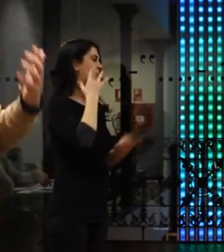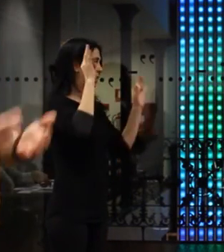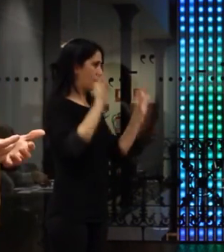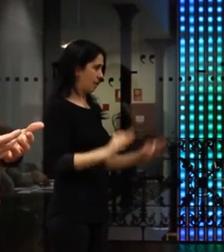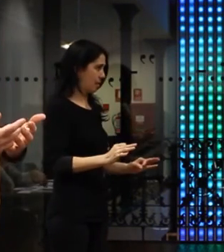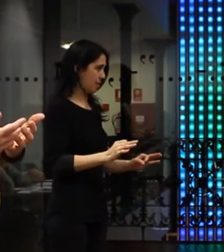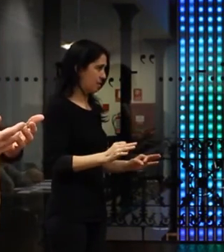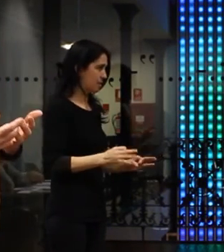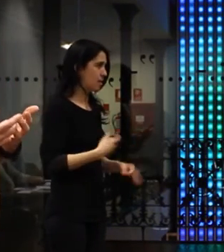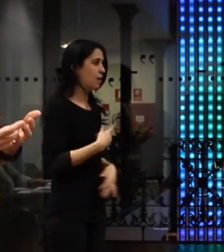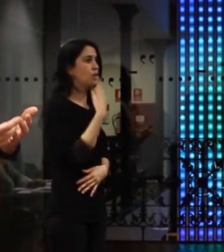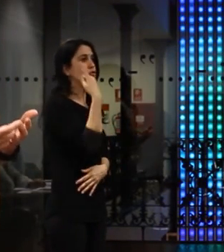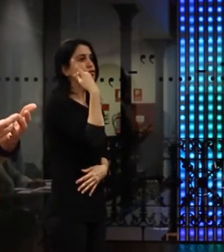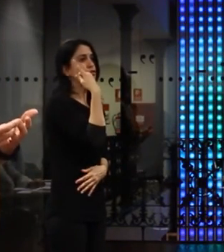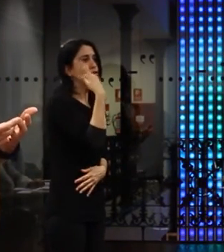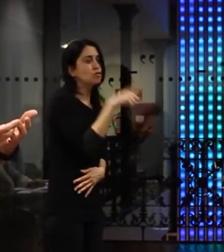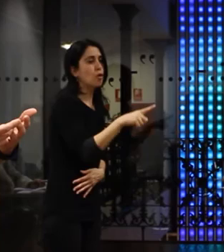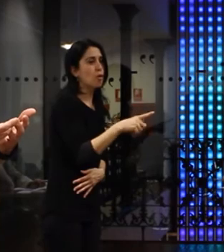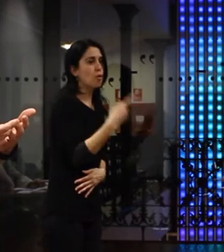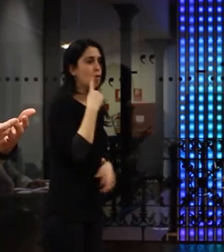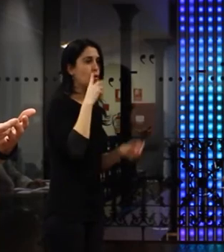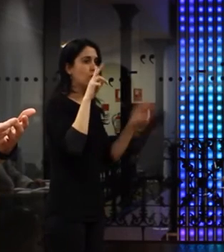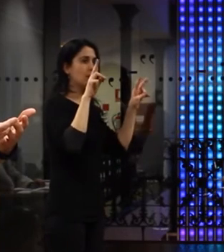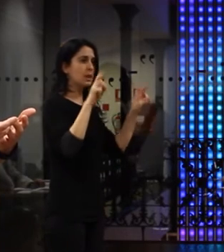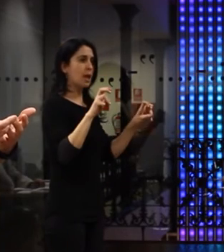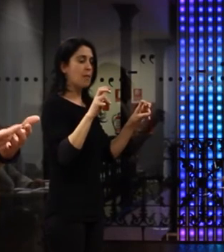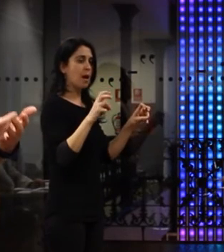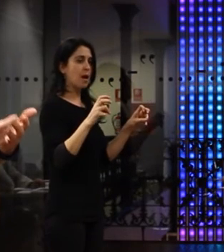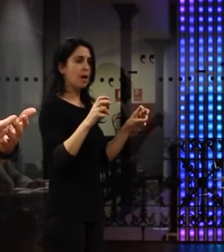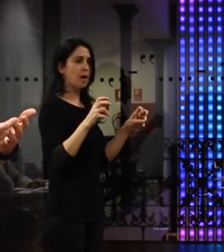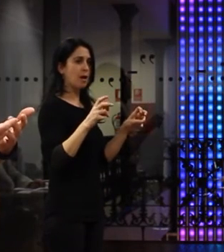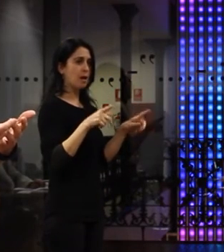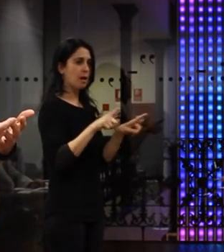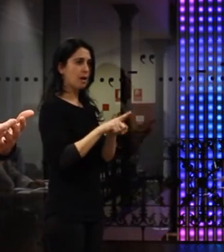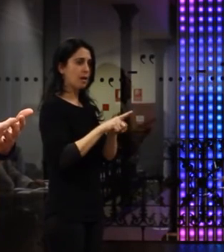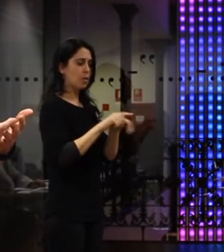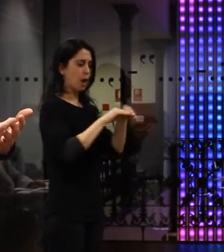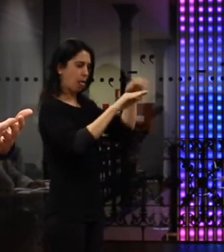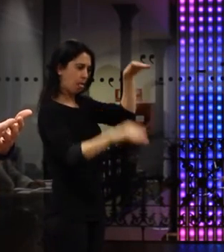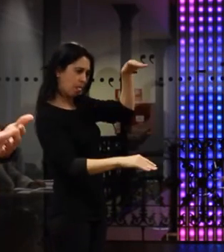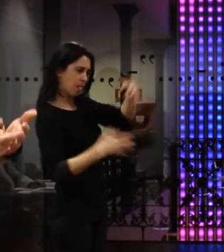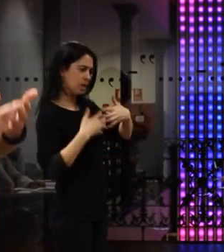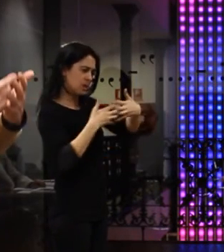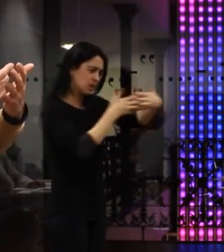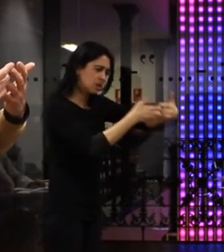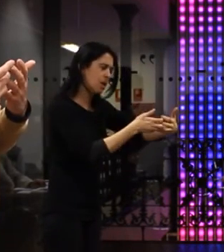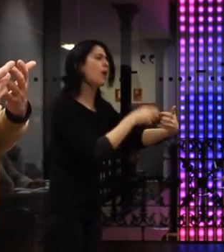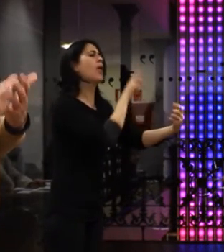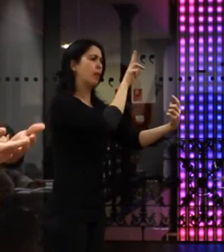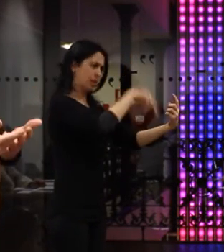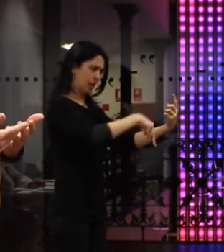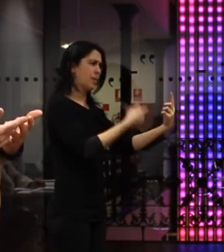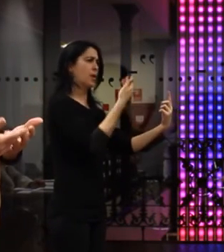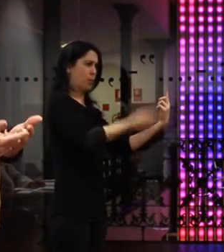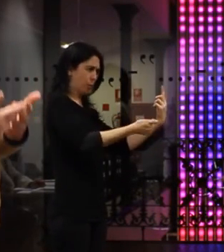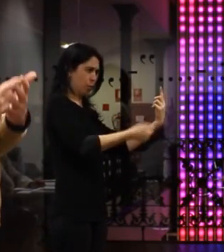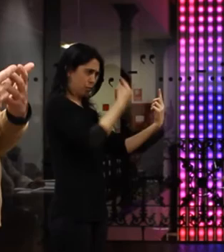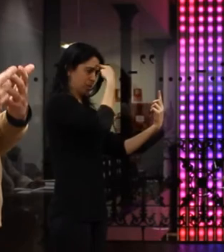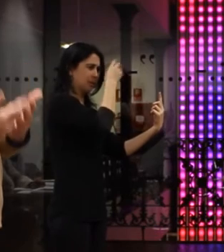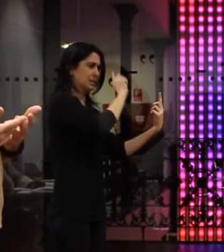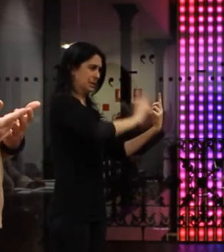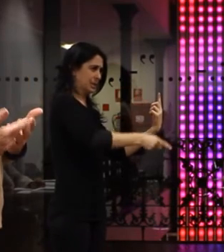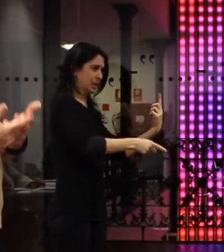No es solamente una cuestión de luchar contra la desigualdad, que también, sino también